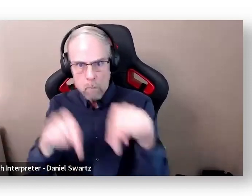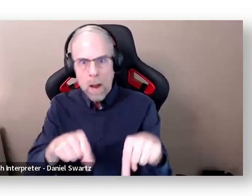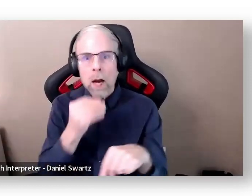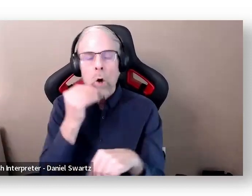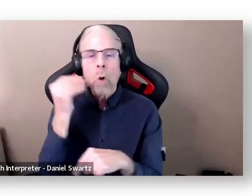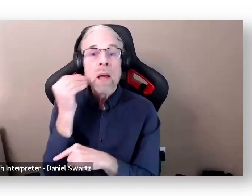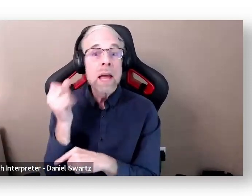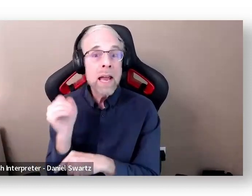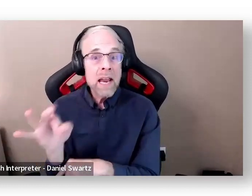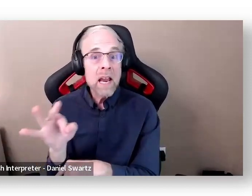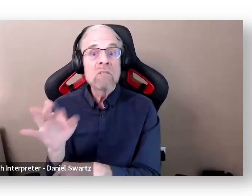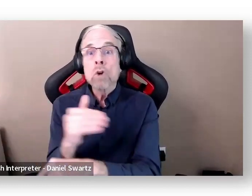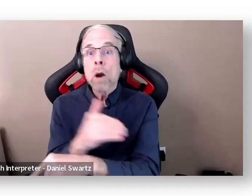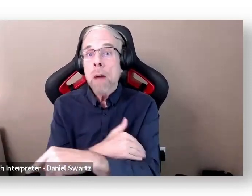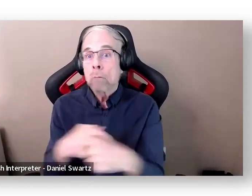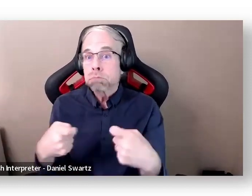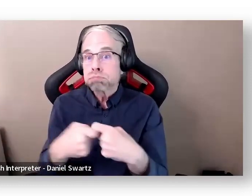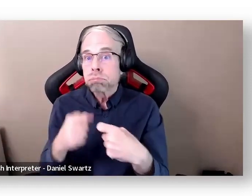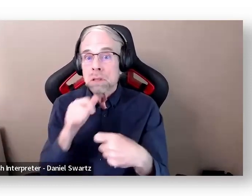casa.